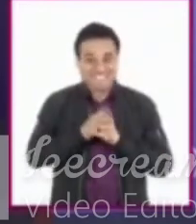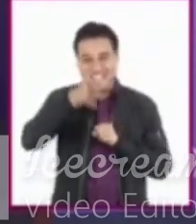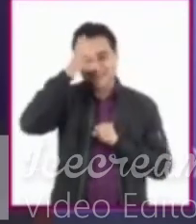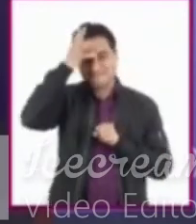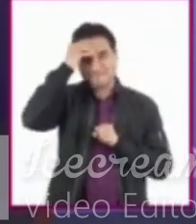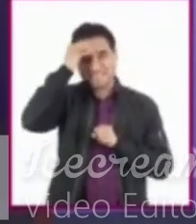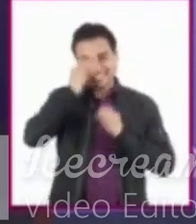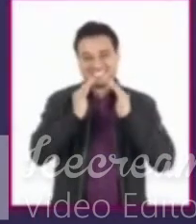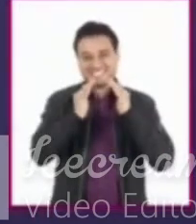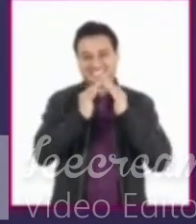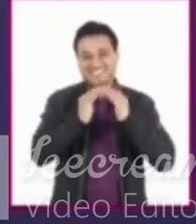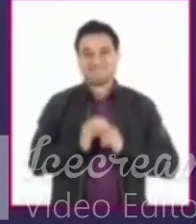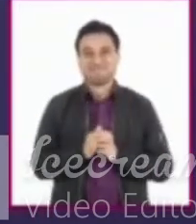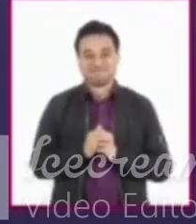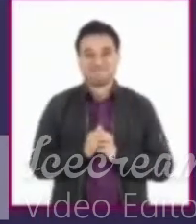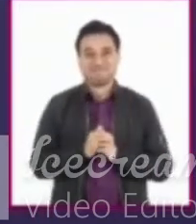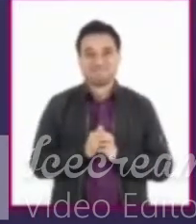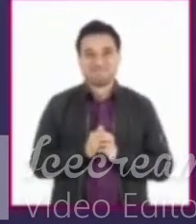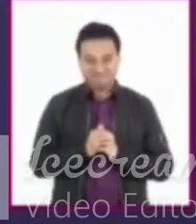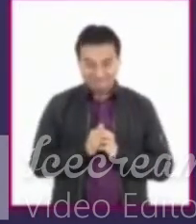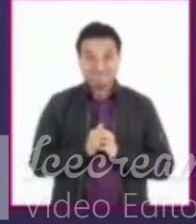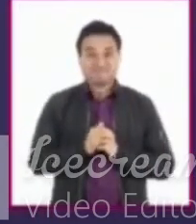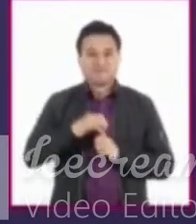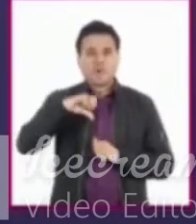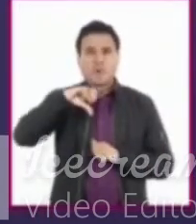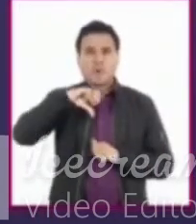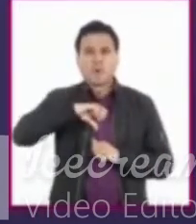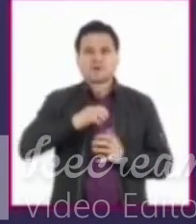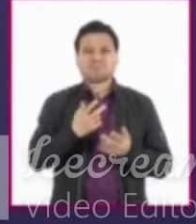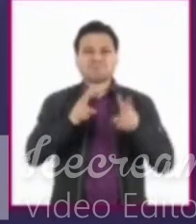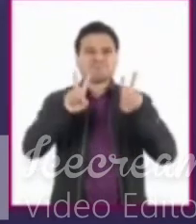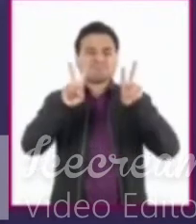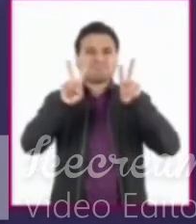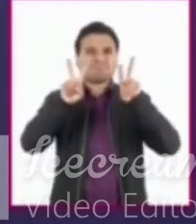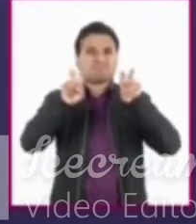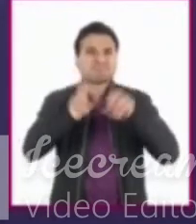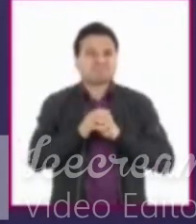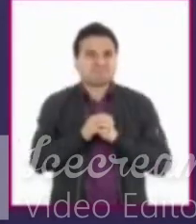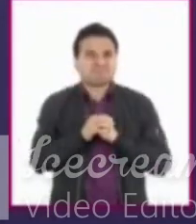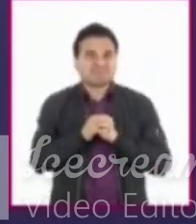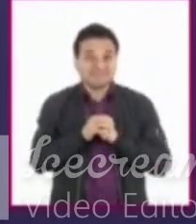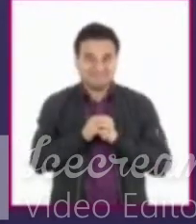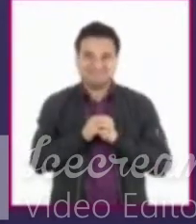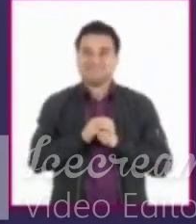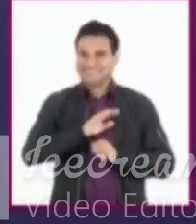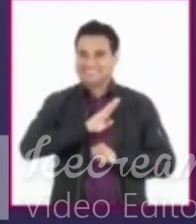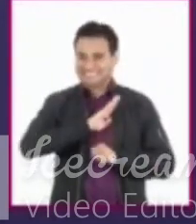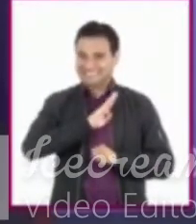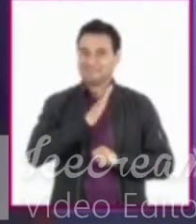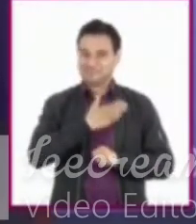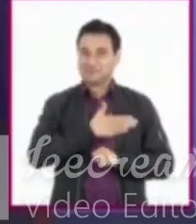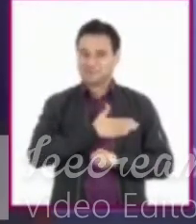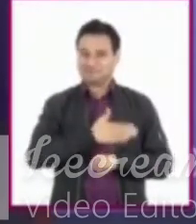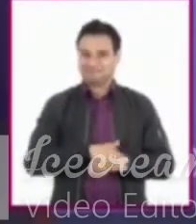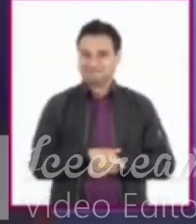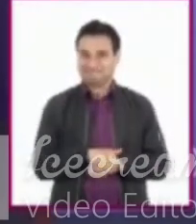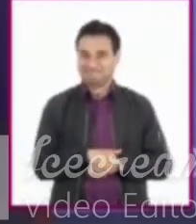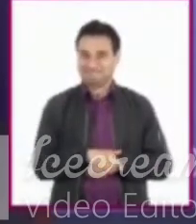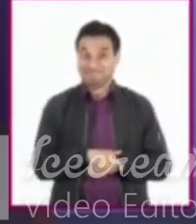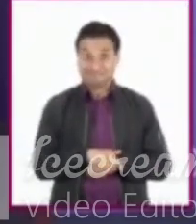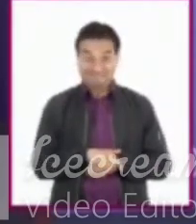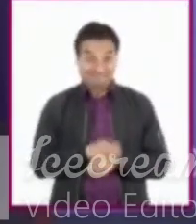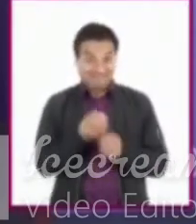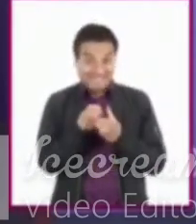en Casa. Hoy les presentaremos temas relacionados con la materia de lengua materna. En esta